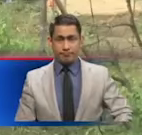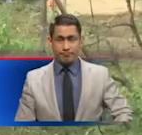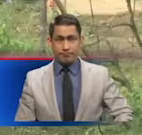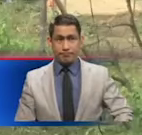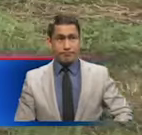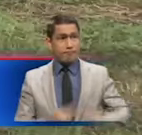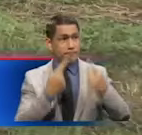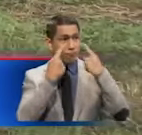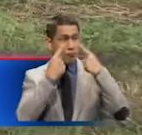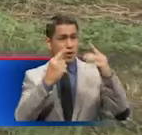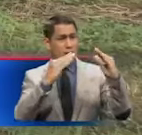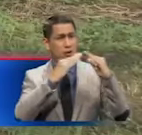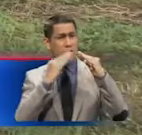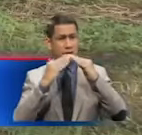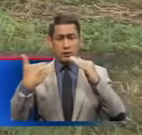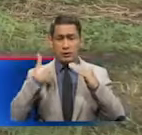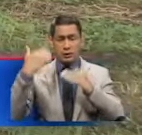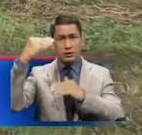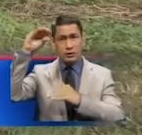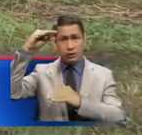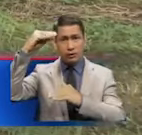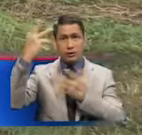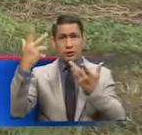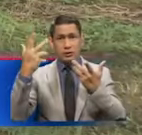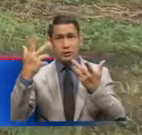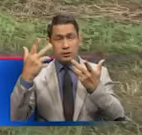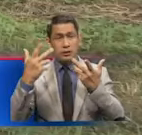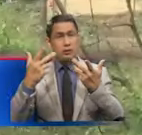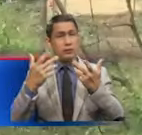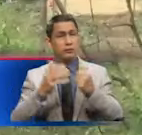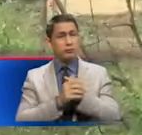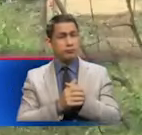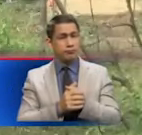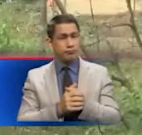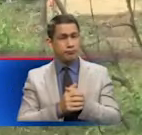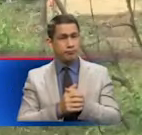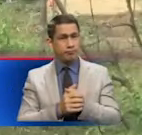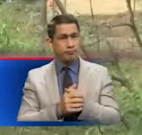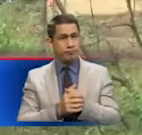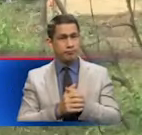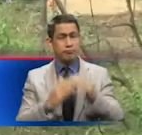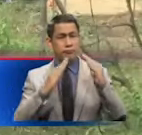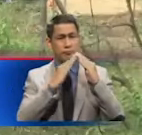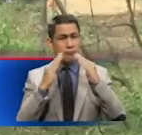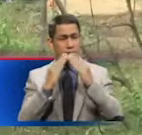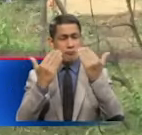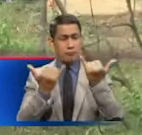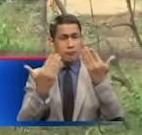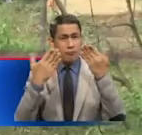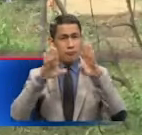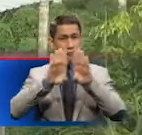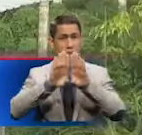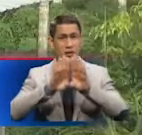casas cuentan con seguridad acá, ¿no? Permanecen totalmente cerradas. Sí, cerradas. Siempre así.